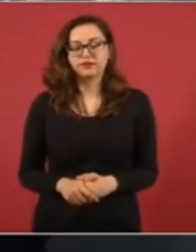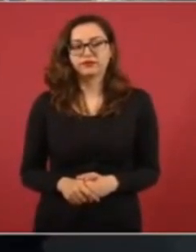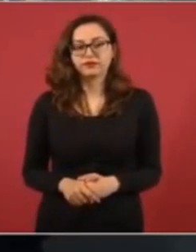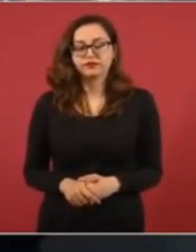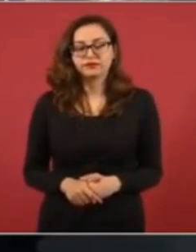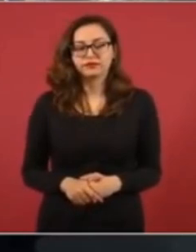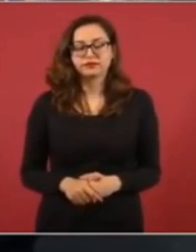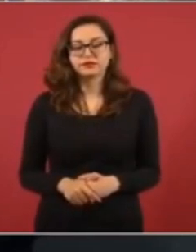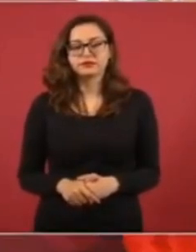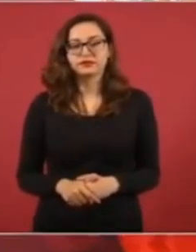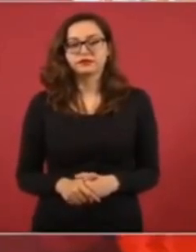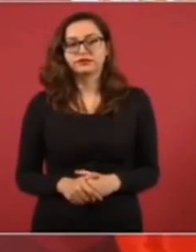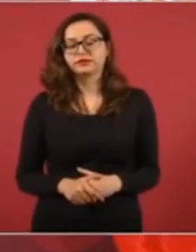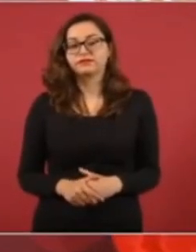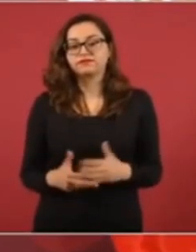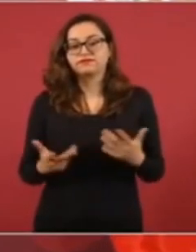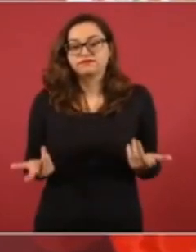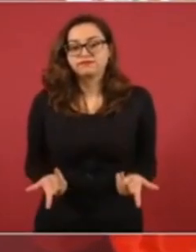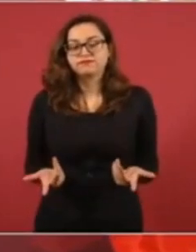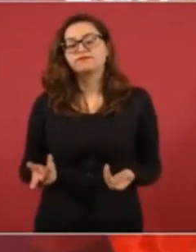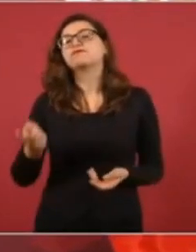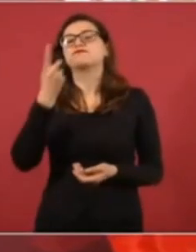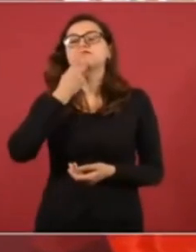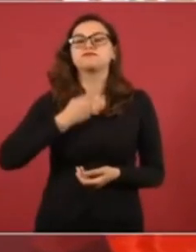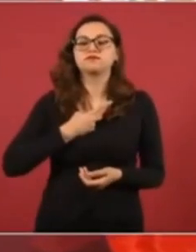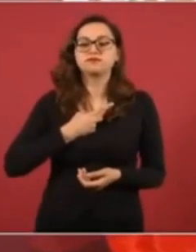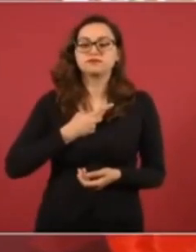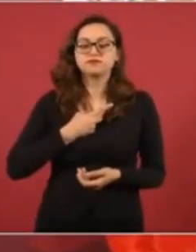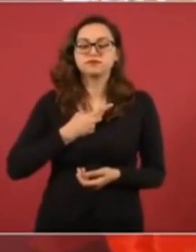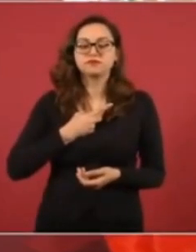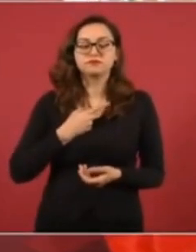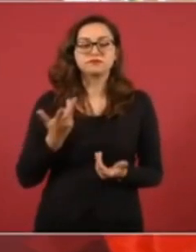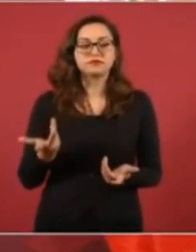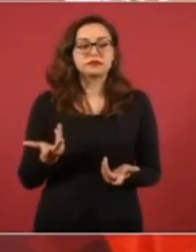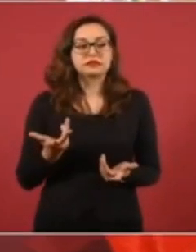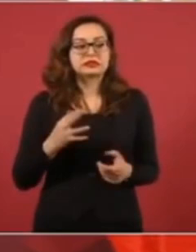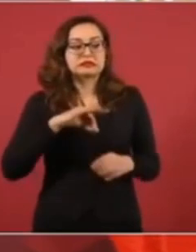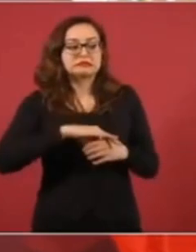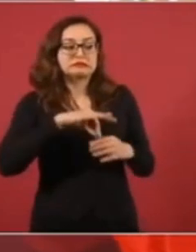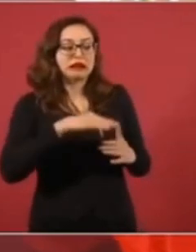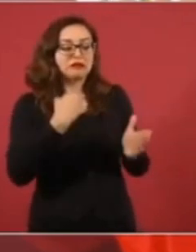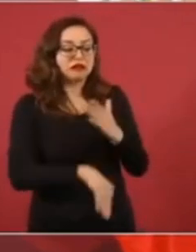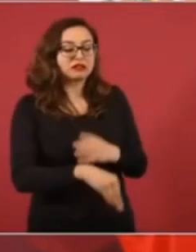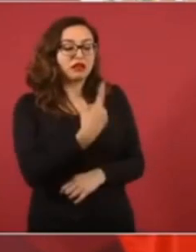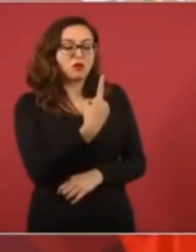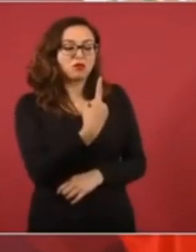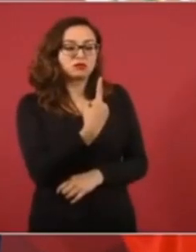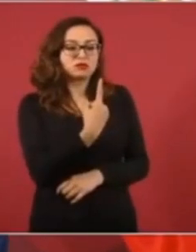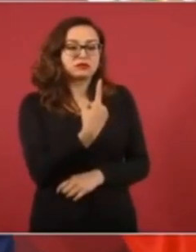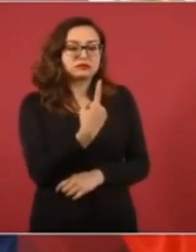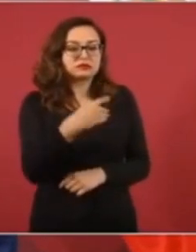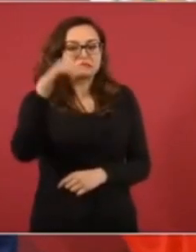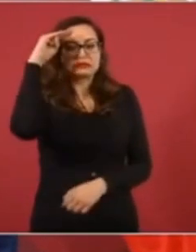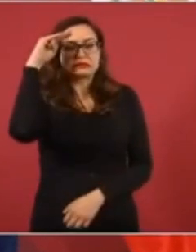80% quiere que la Guardia y el Ejército permanezcan en las calles y están de acuerdo que sea hasta el